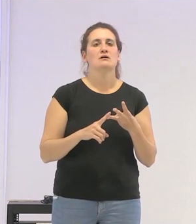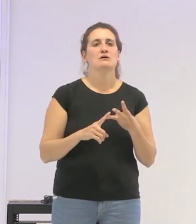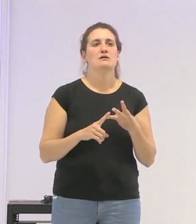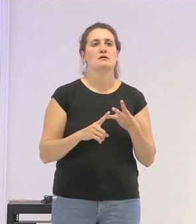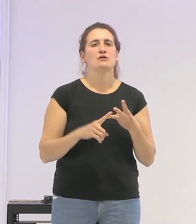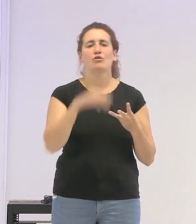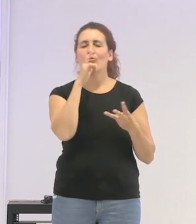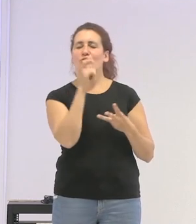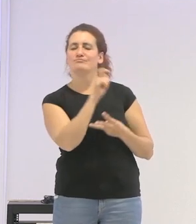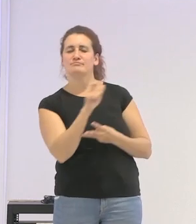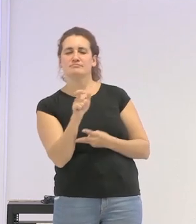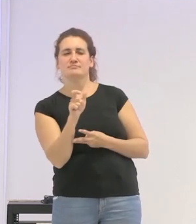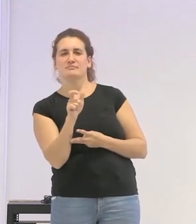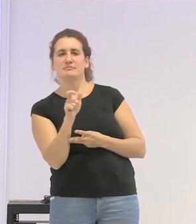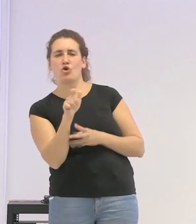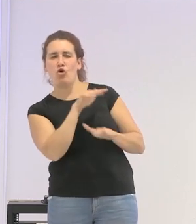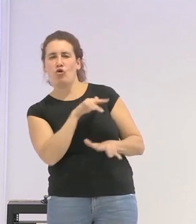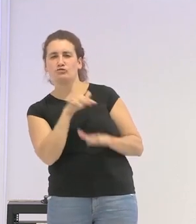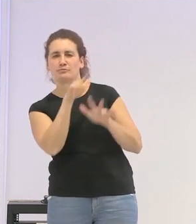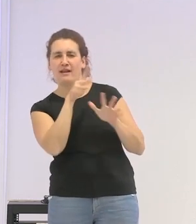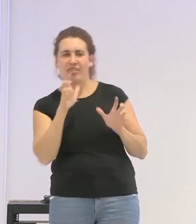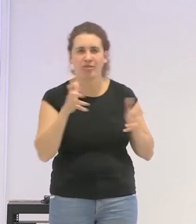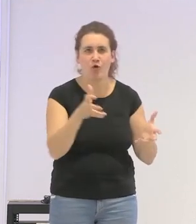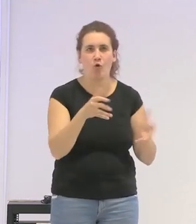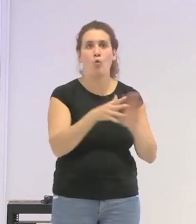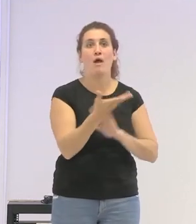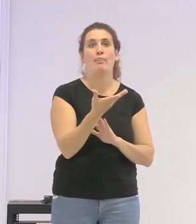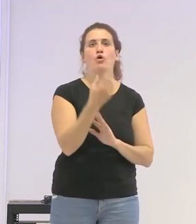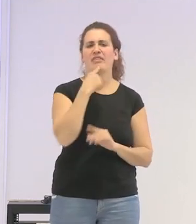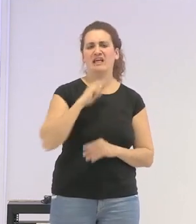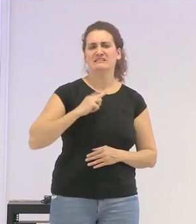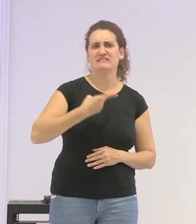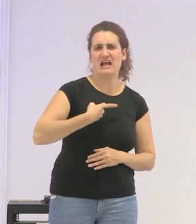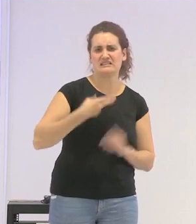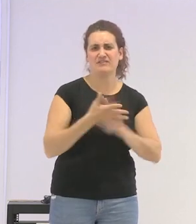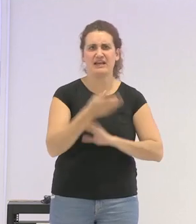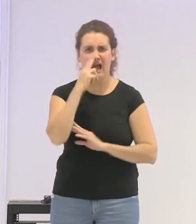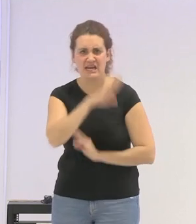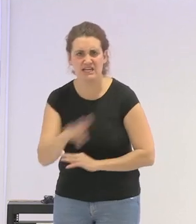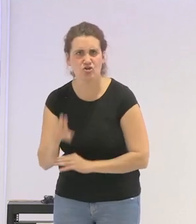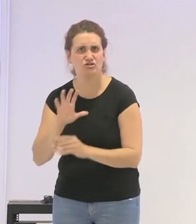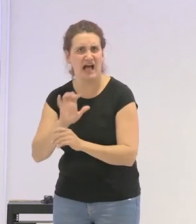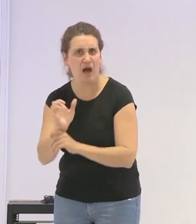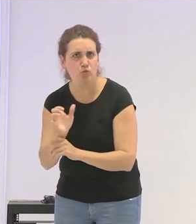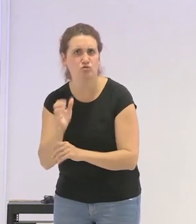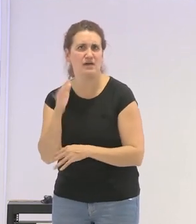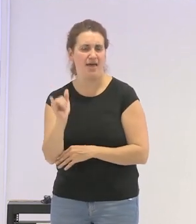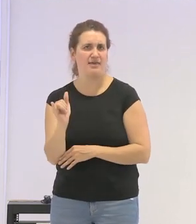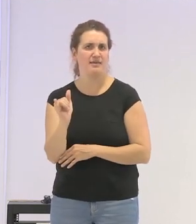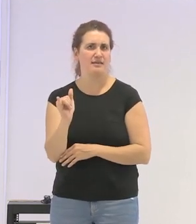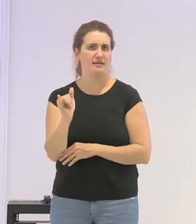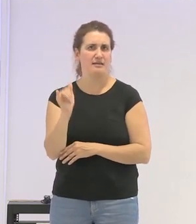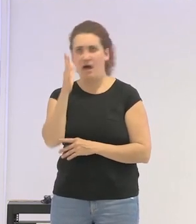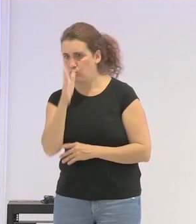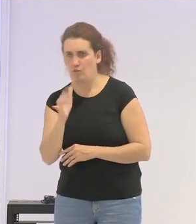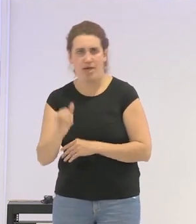el tono conspiranoico cuando se vinculan las personas trans con la pedofilia, que son argumentos que, os lo digo así, literalmente